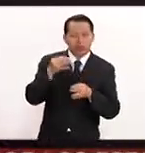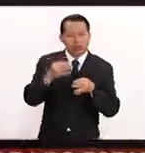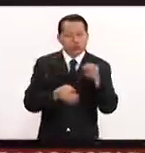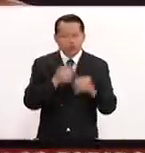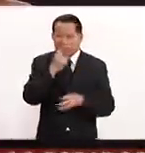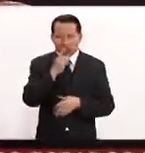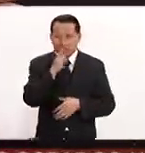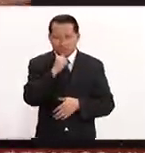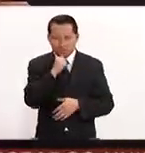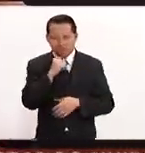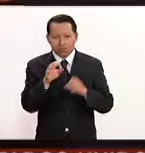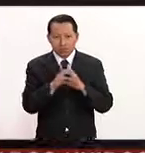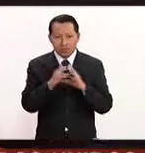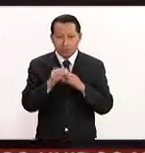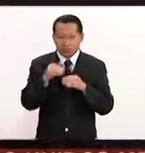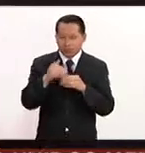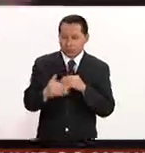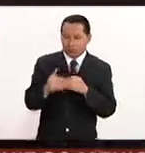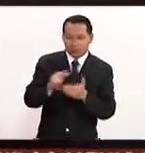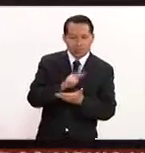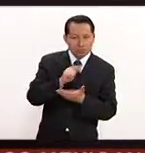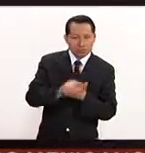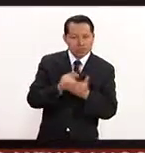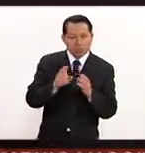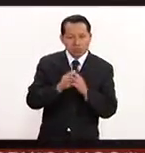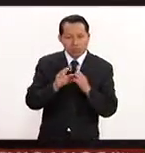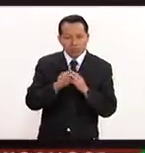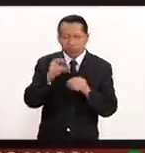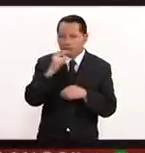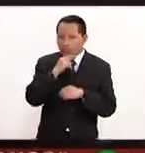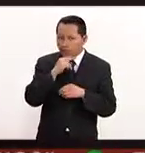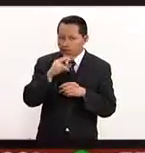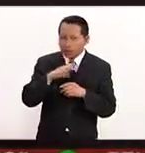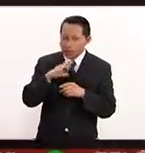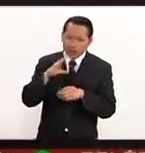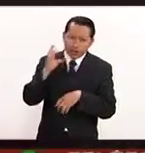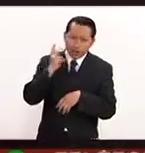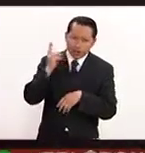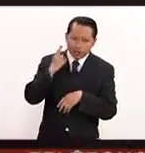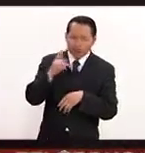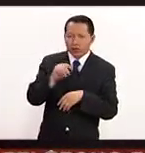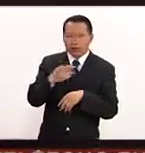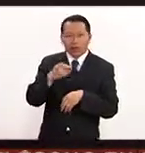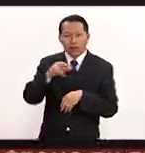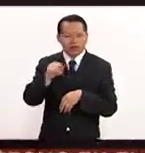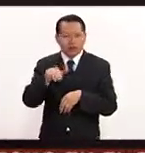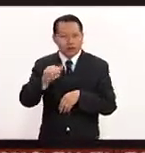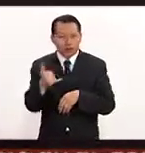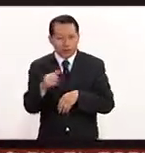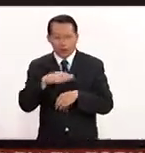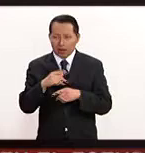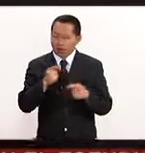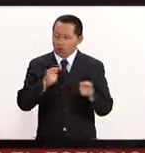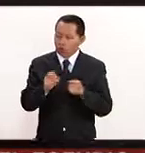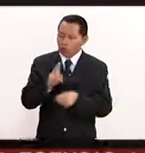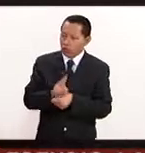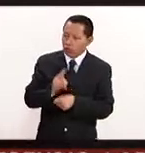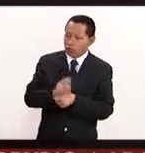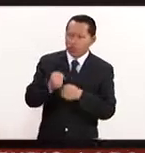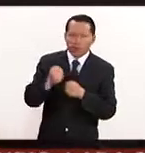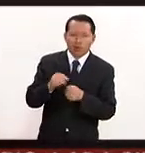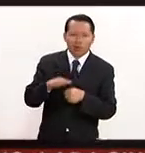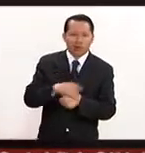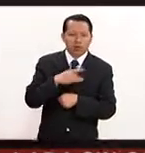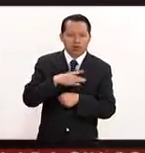podía, así que tuvieron que pasar una corta legislación. Pasó muy rápidamente por la Cámara Baja, donde Theresa May tiene un control muy fuerte por el número